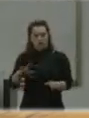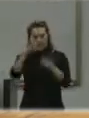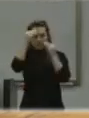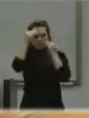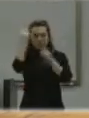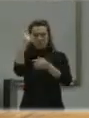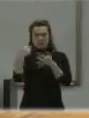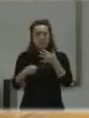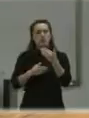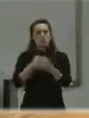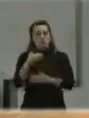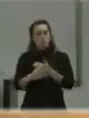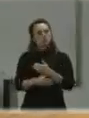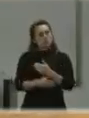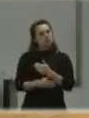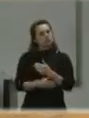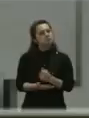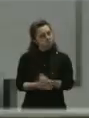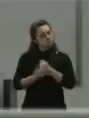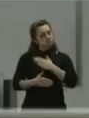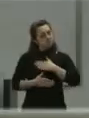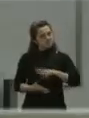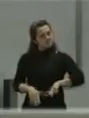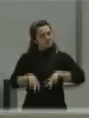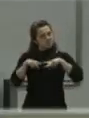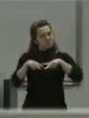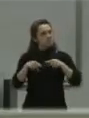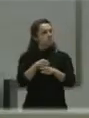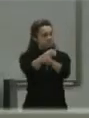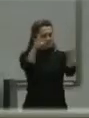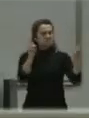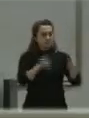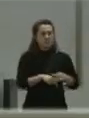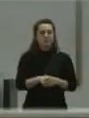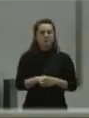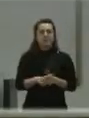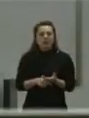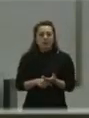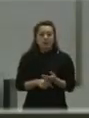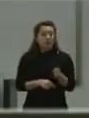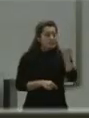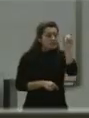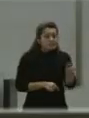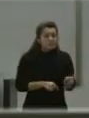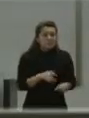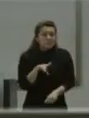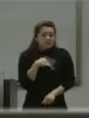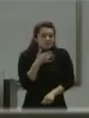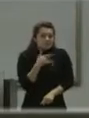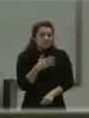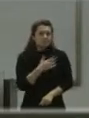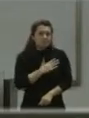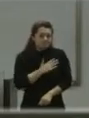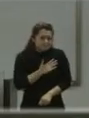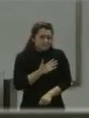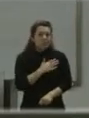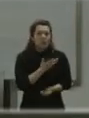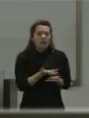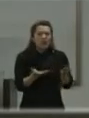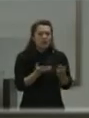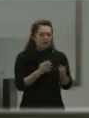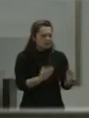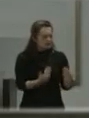proceso y que pueden ayudarle no solo a mi vida sino a todos los demás es identificar los sentimientos de una persona de cómo me siento cómo